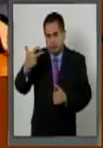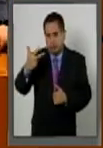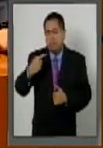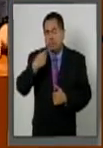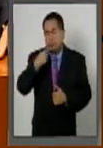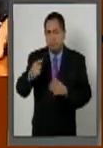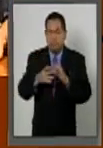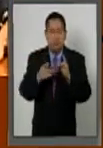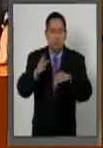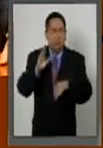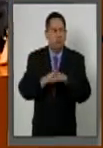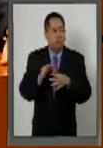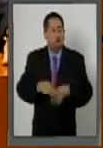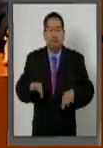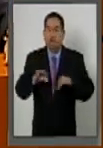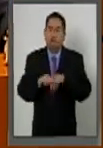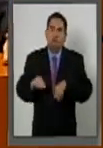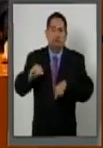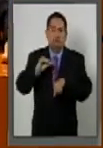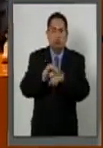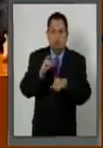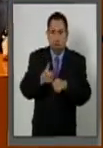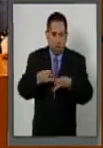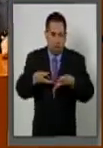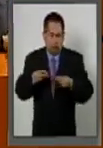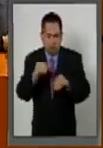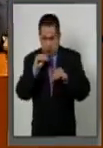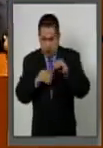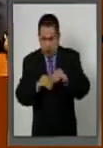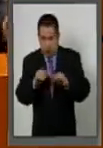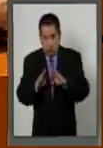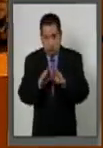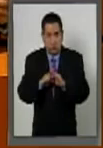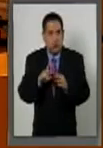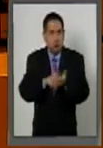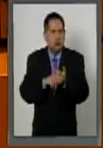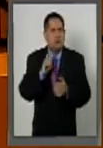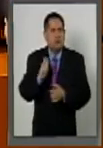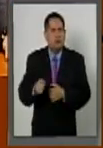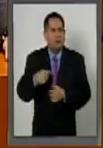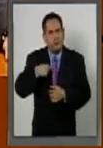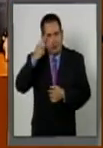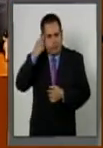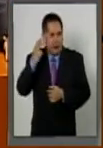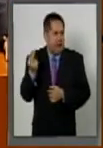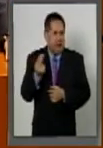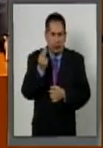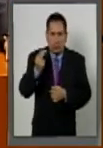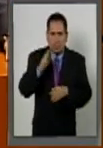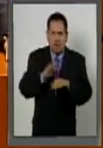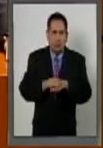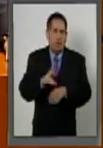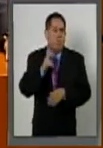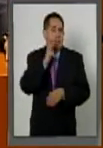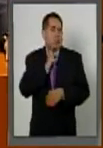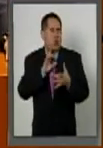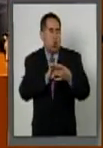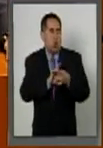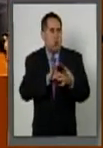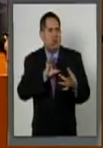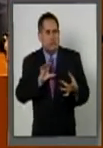de fortalecer las finanzas públicas en un contexto donde se requería despetrolizar la economía